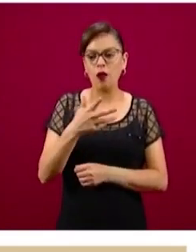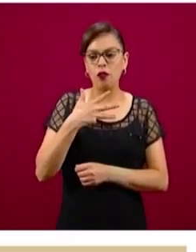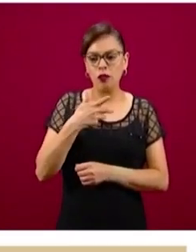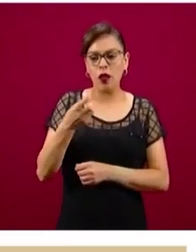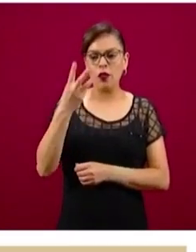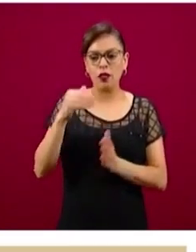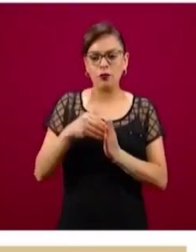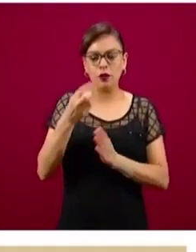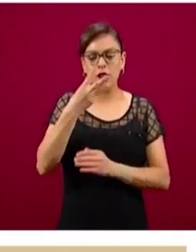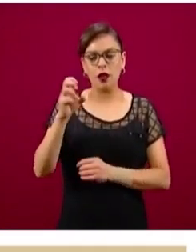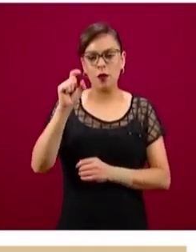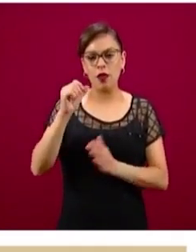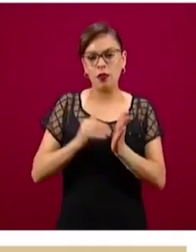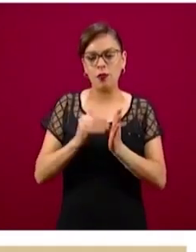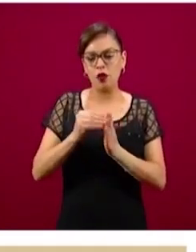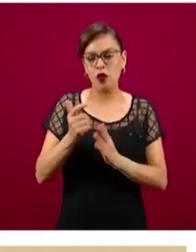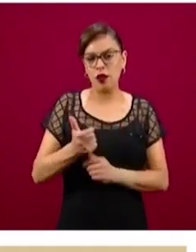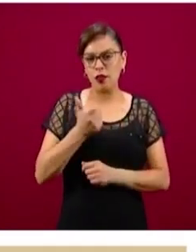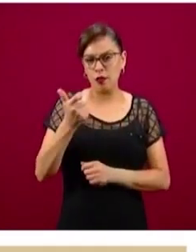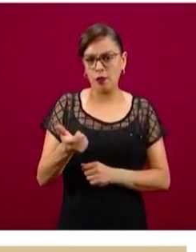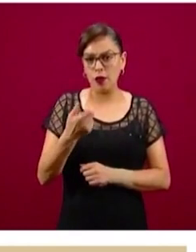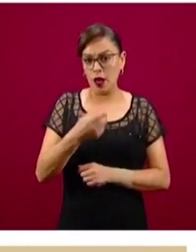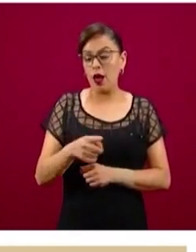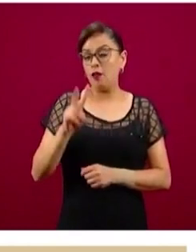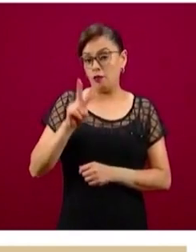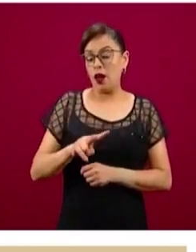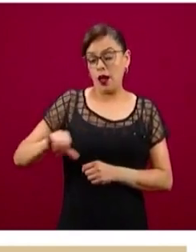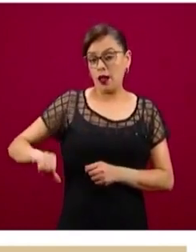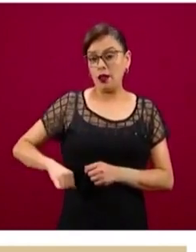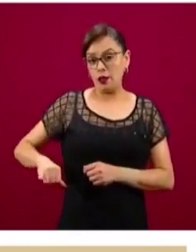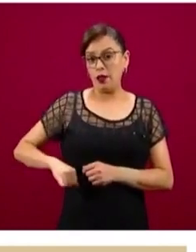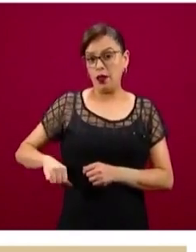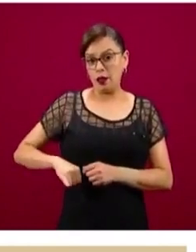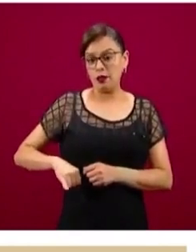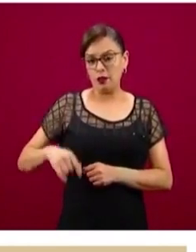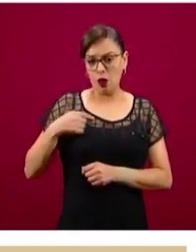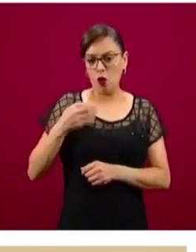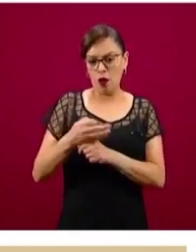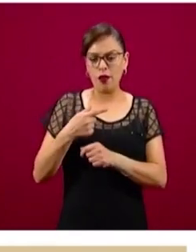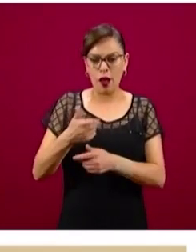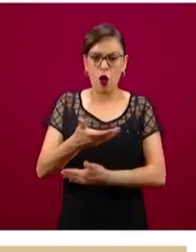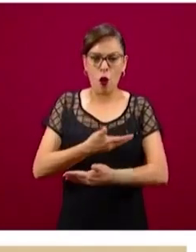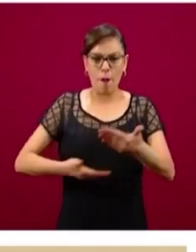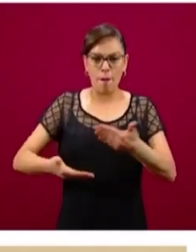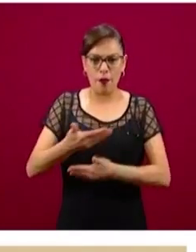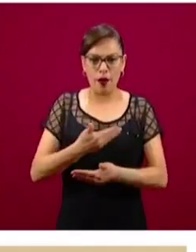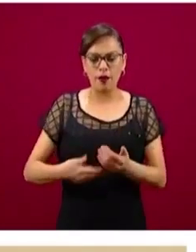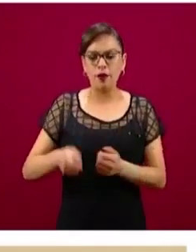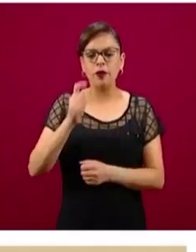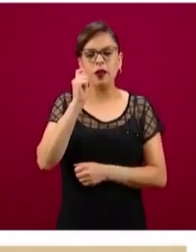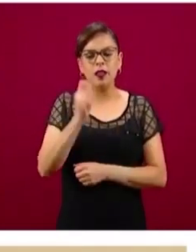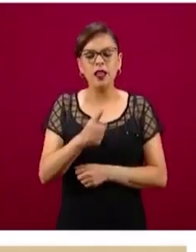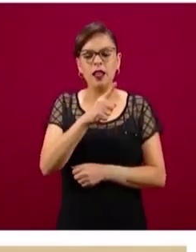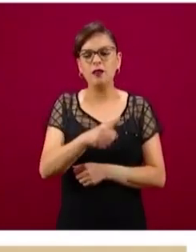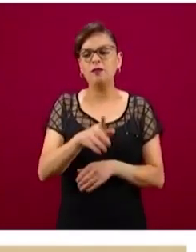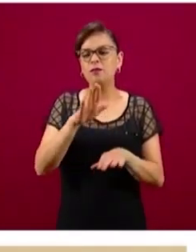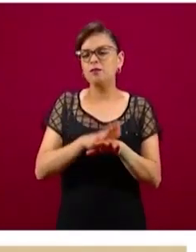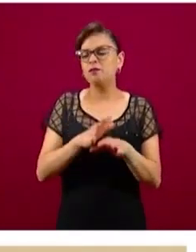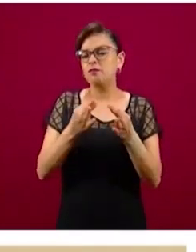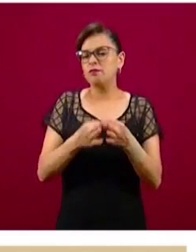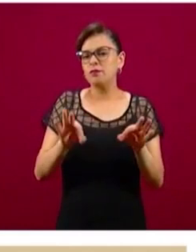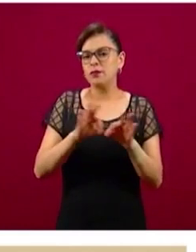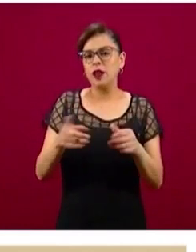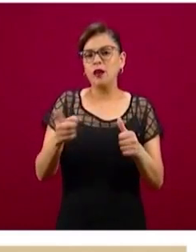de pesos y aquí un dato interesante que me gustaría compartir con todos ustedes es cómo se conforman principalmente estos